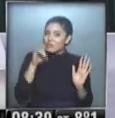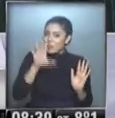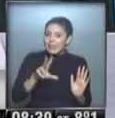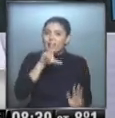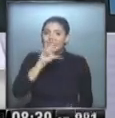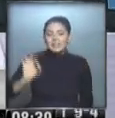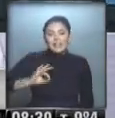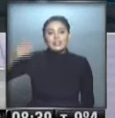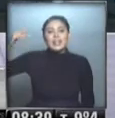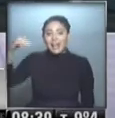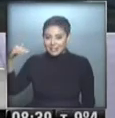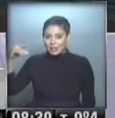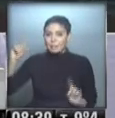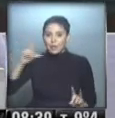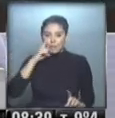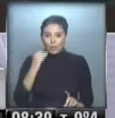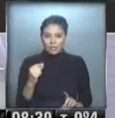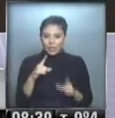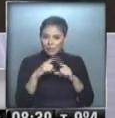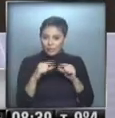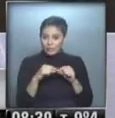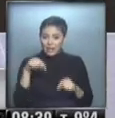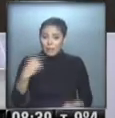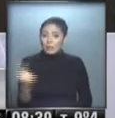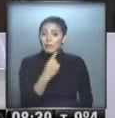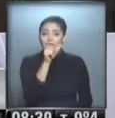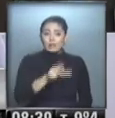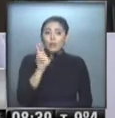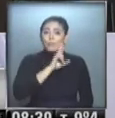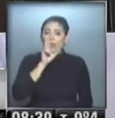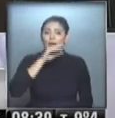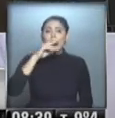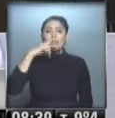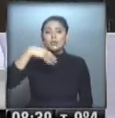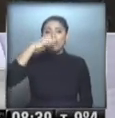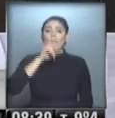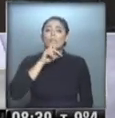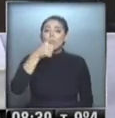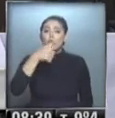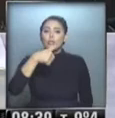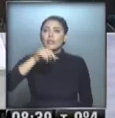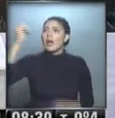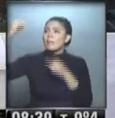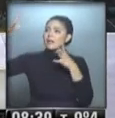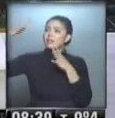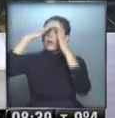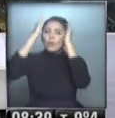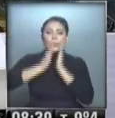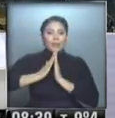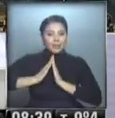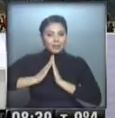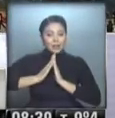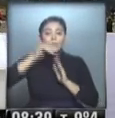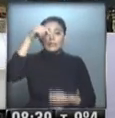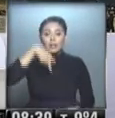30 años atrás cuando por primera vez gladys motta tuvo la aparición de la virgen maria claro a partir